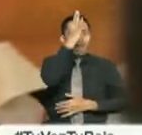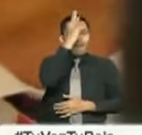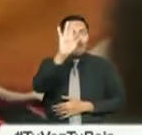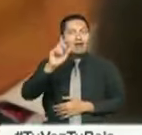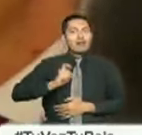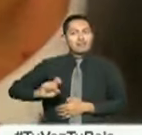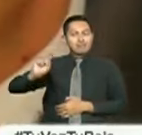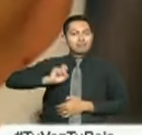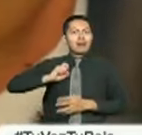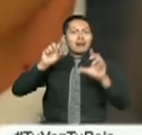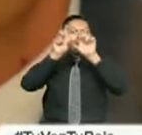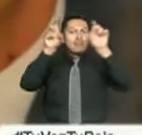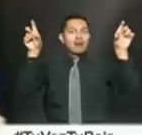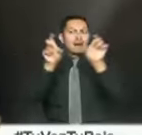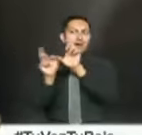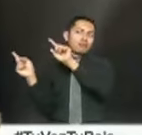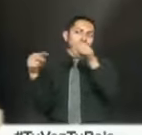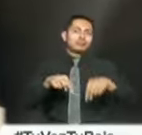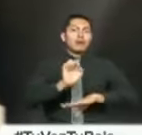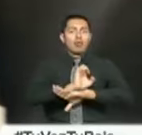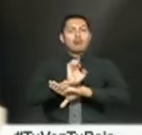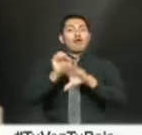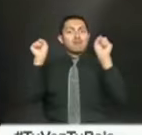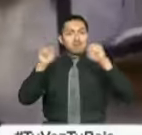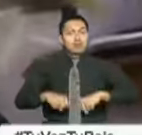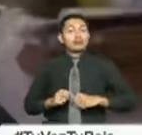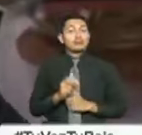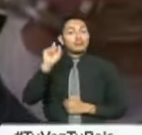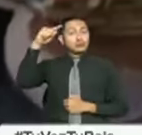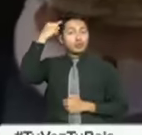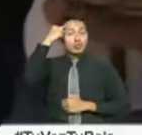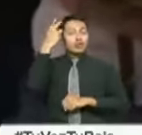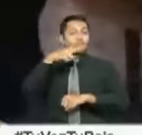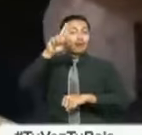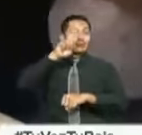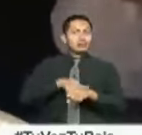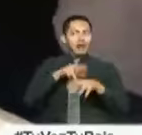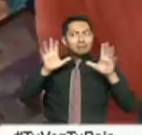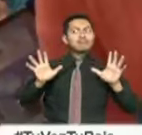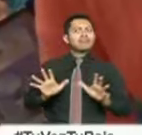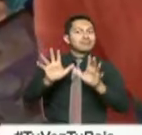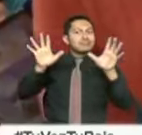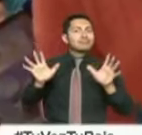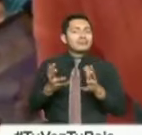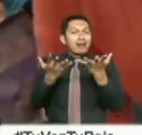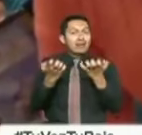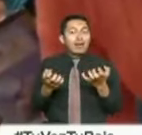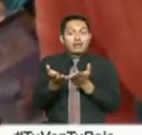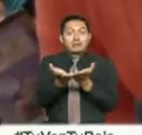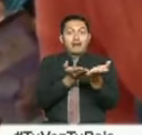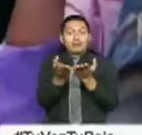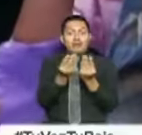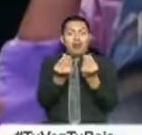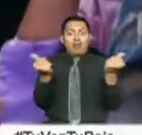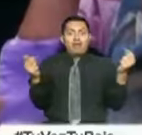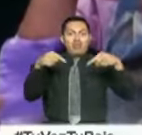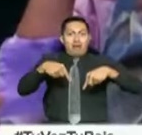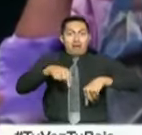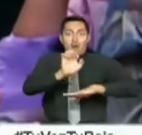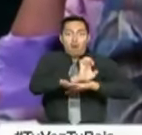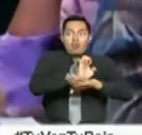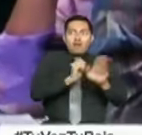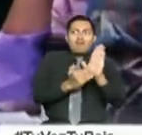esta manera, el gobierno nacional impulsa permanentemente las ventajas y los servicios de calidad que ofrece el Ecuador, un país